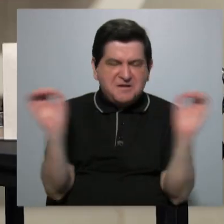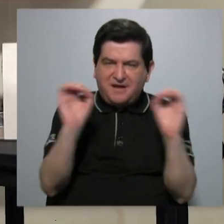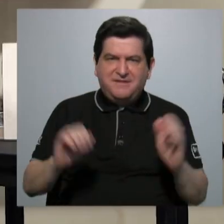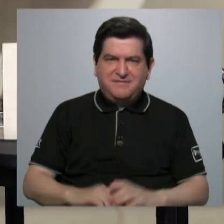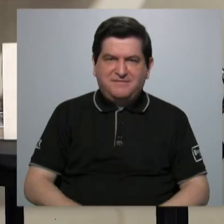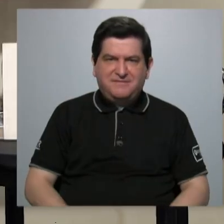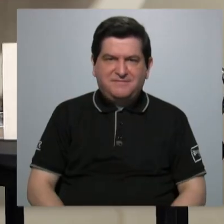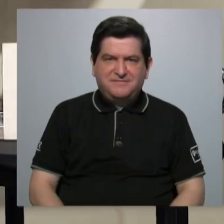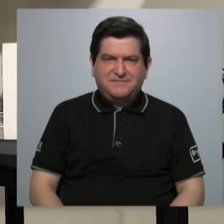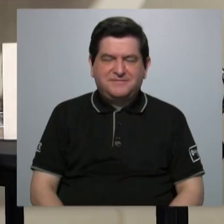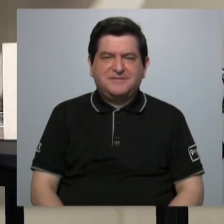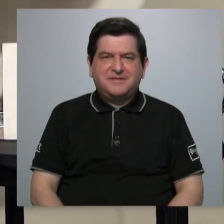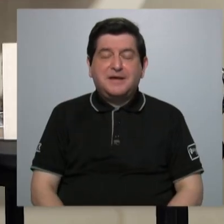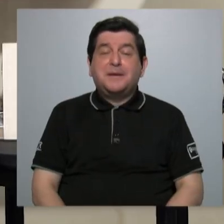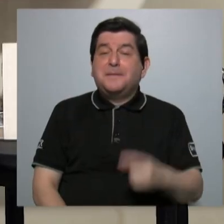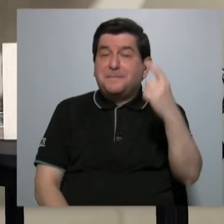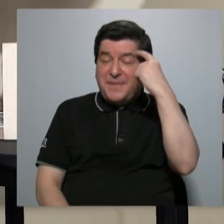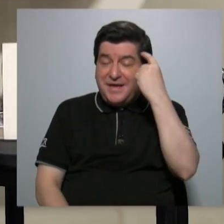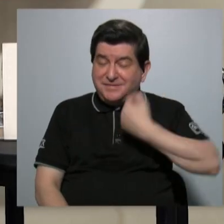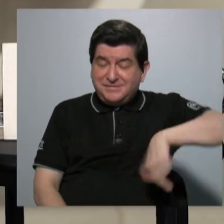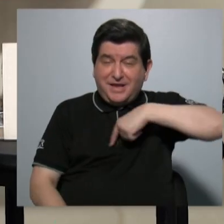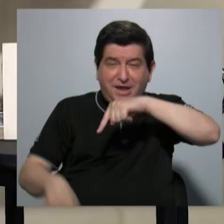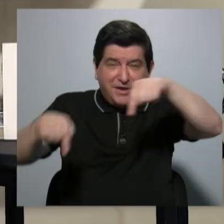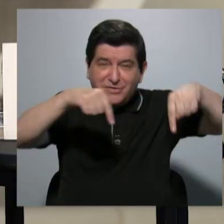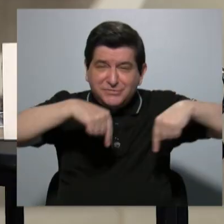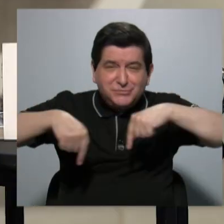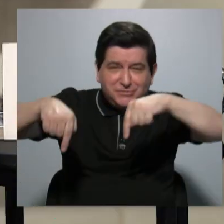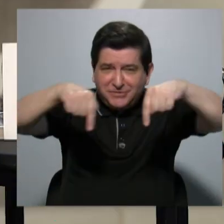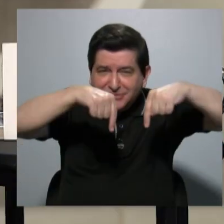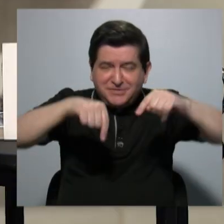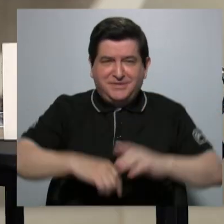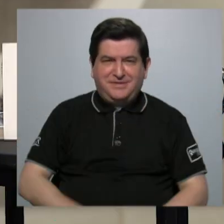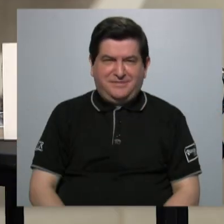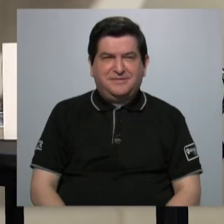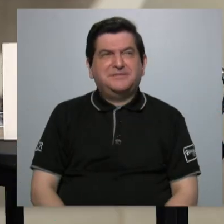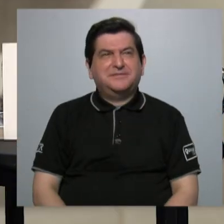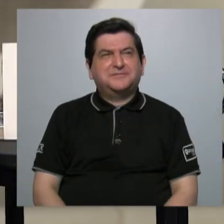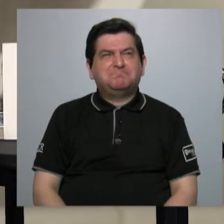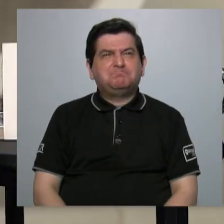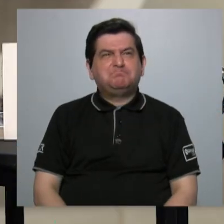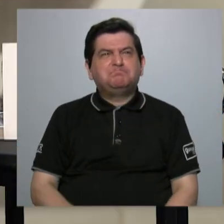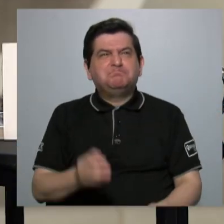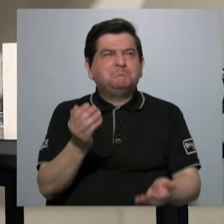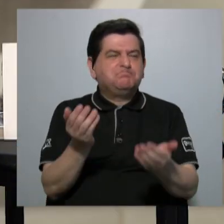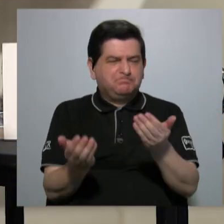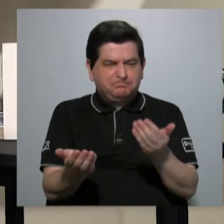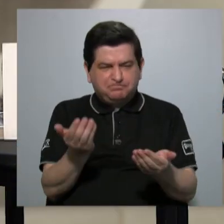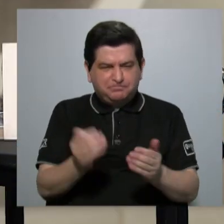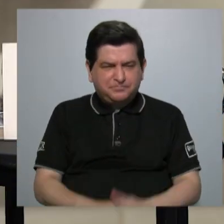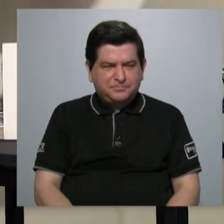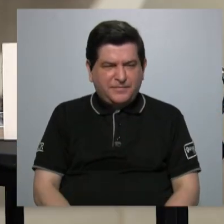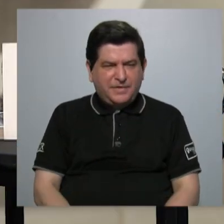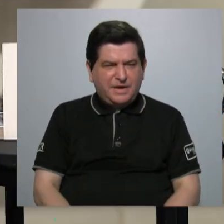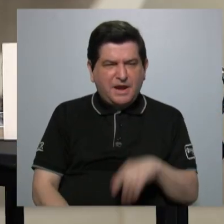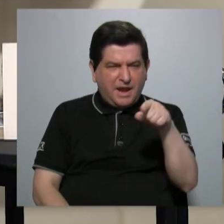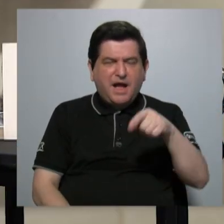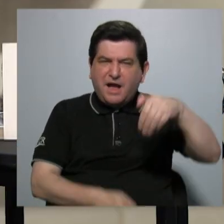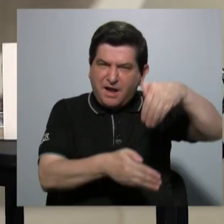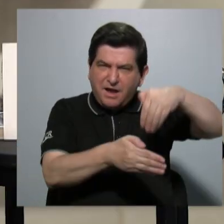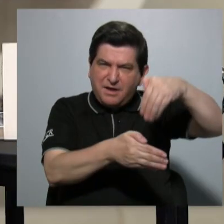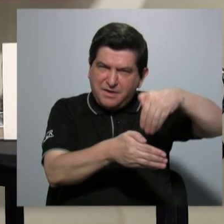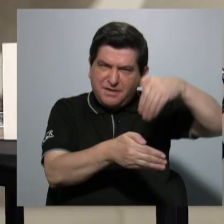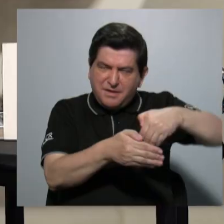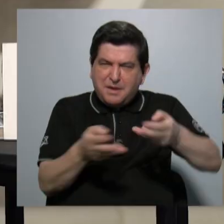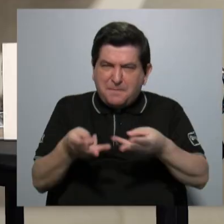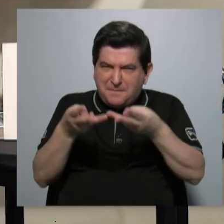grabar. Imagínense que nosotros grabamos entre las obras que están en